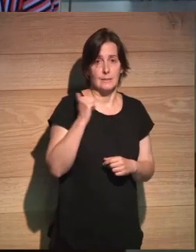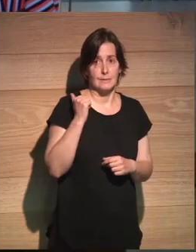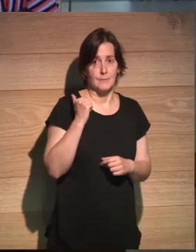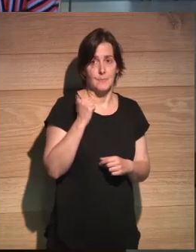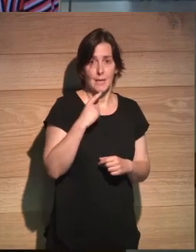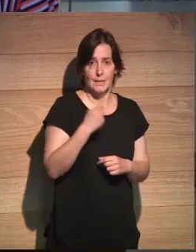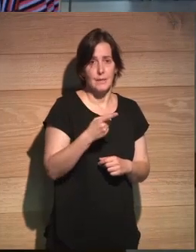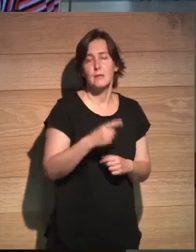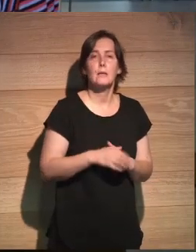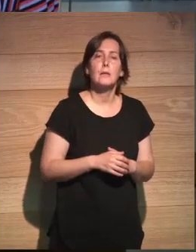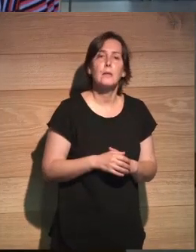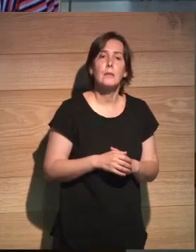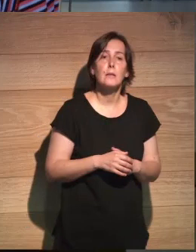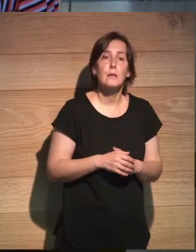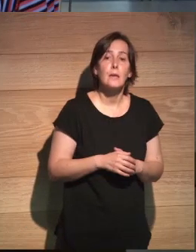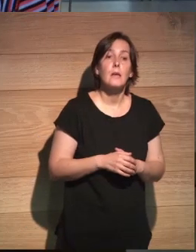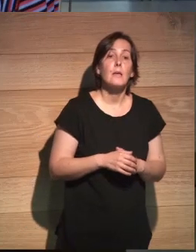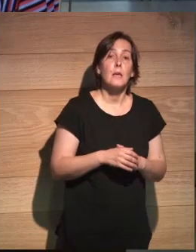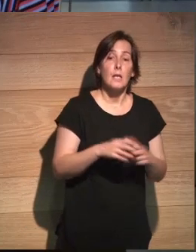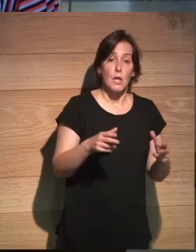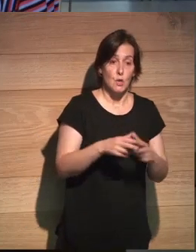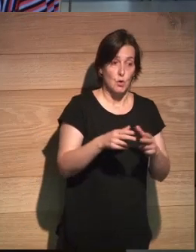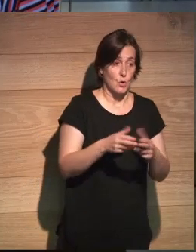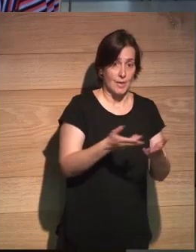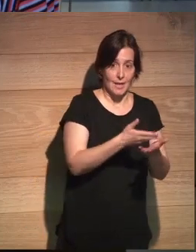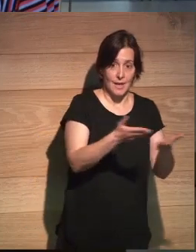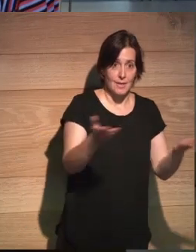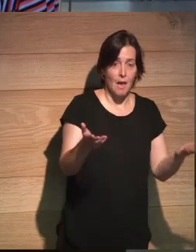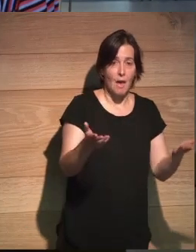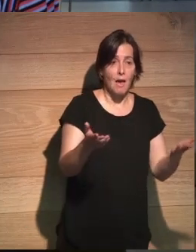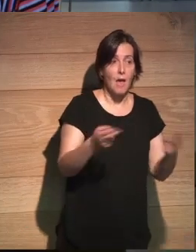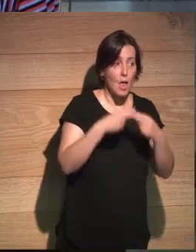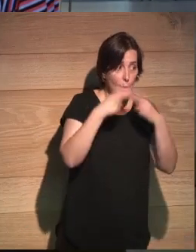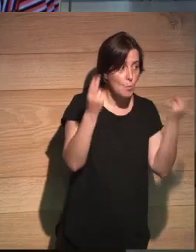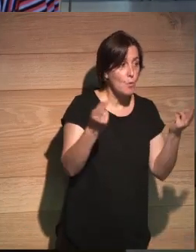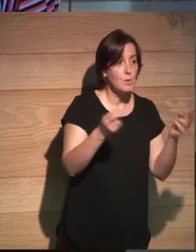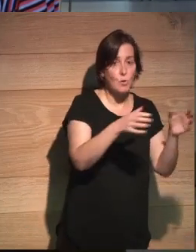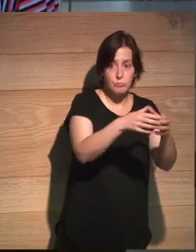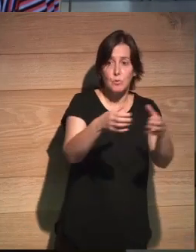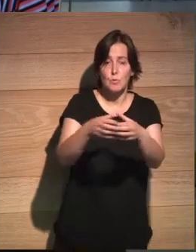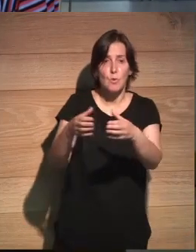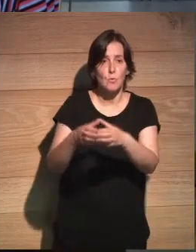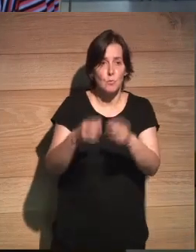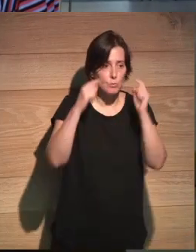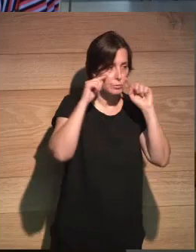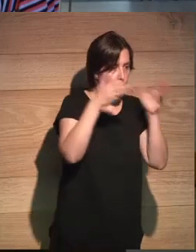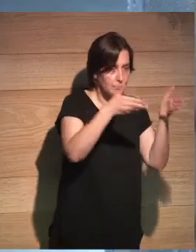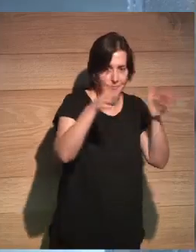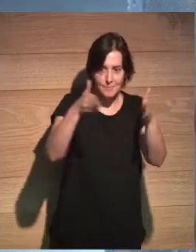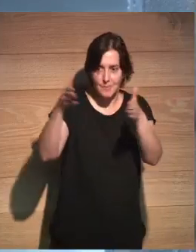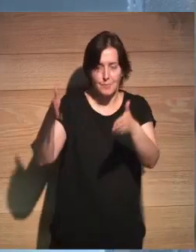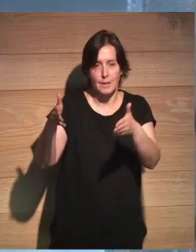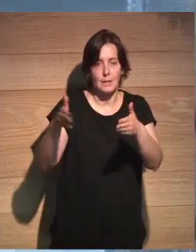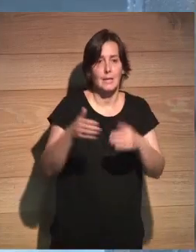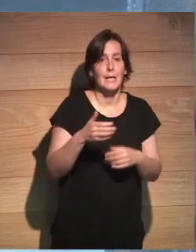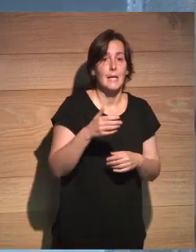antes, considerándolos. Ya hay muchas iniciativas que están considerando los diferentes públicos. Para llegar a más gente, primero hay que